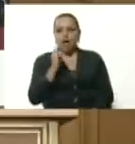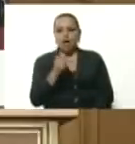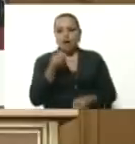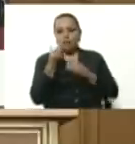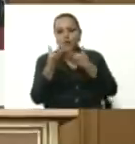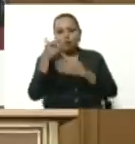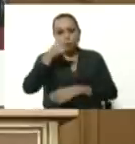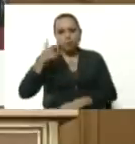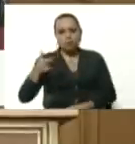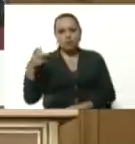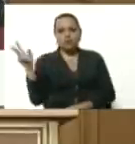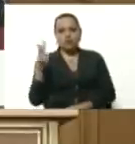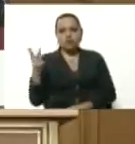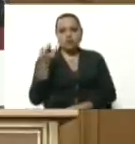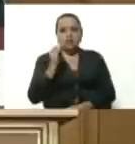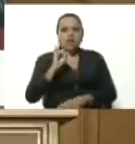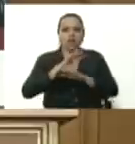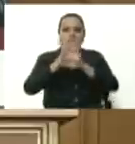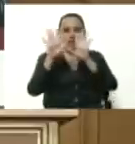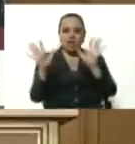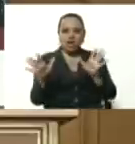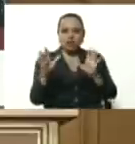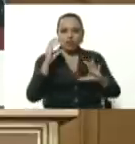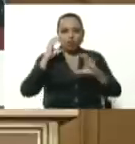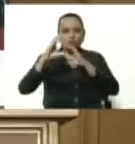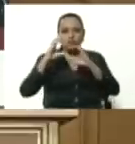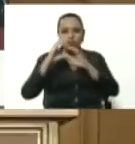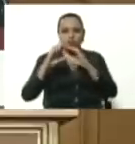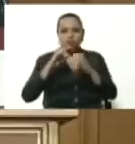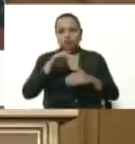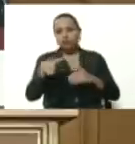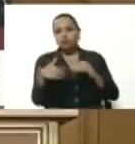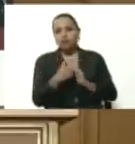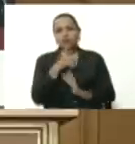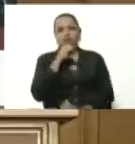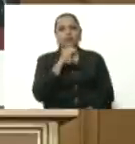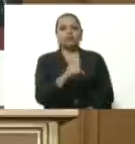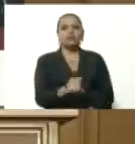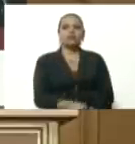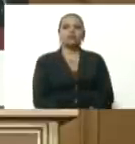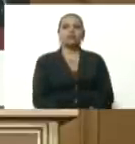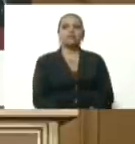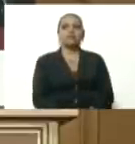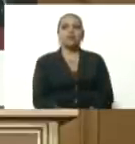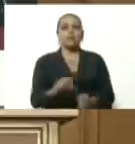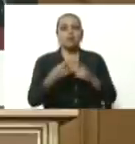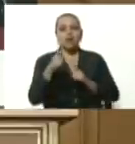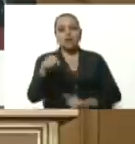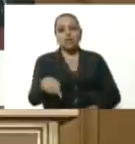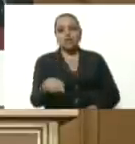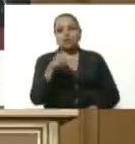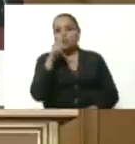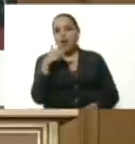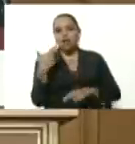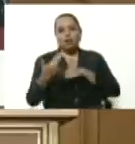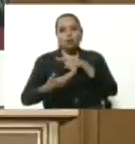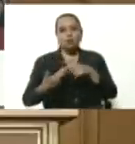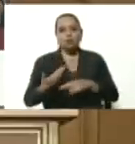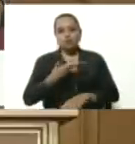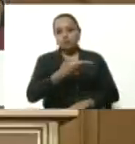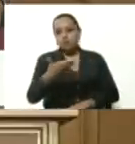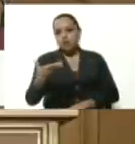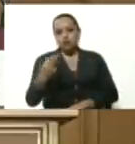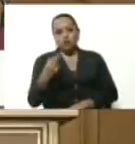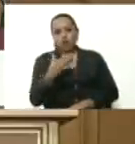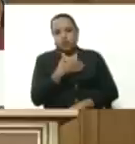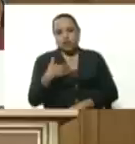venezolano, para que tenga todas... para poder comunicar todas estas herramientas, ¿no? Pero si aquí no hay una revolución, si ustedes no quieren reconocer